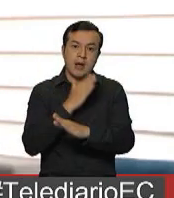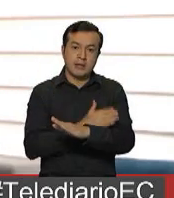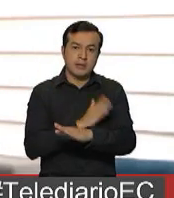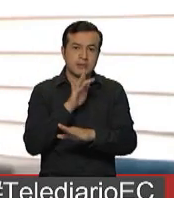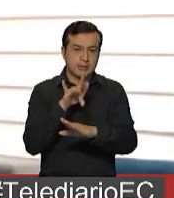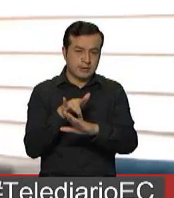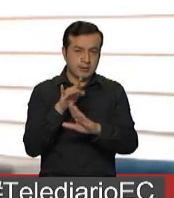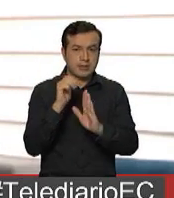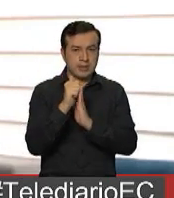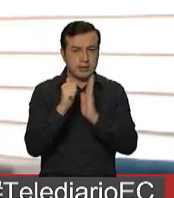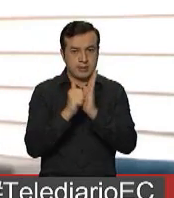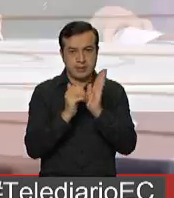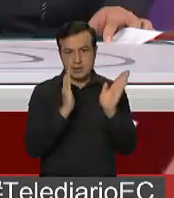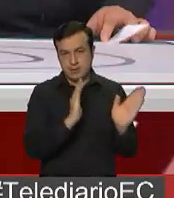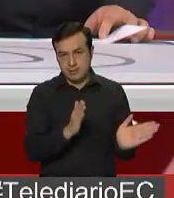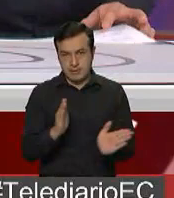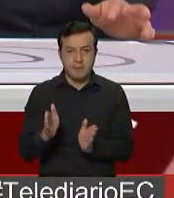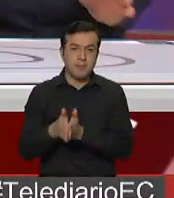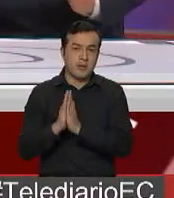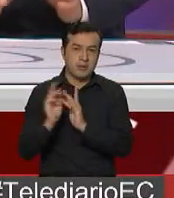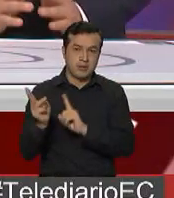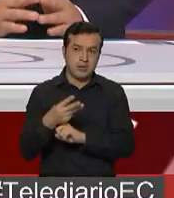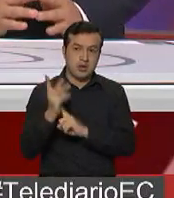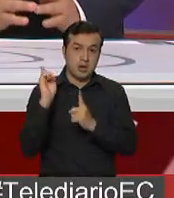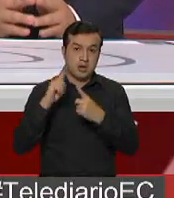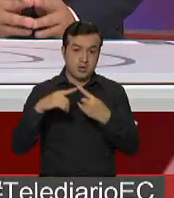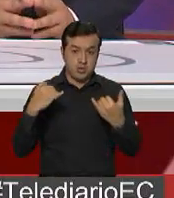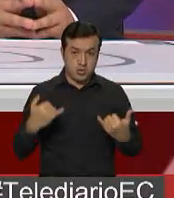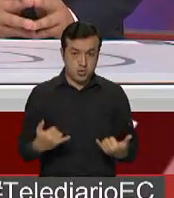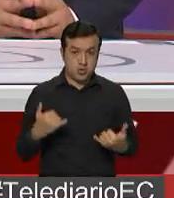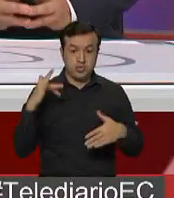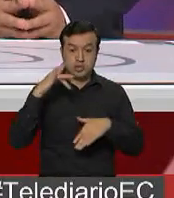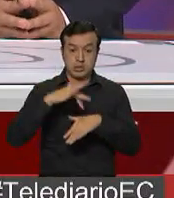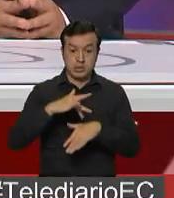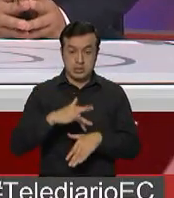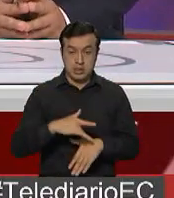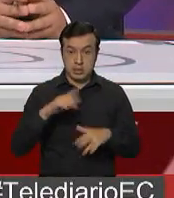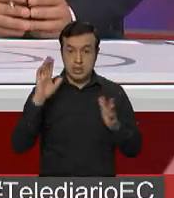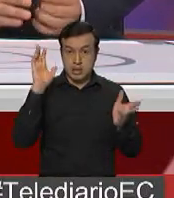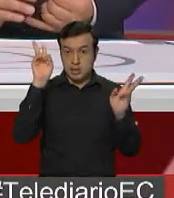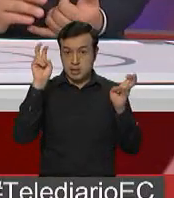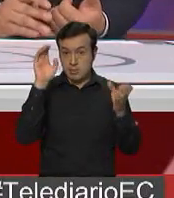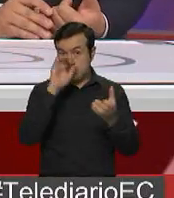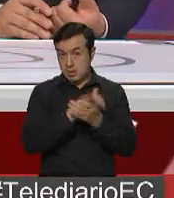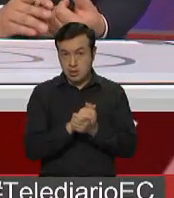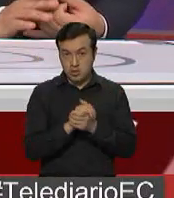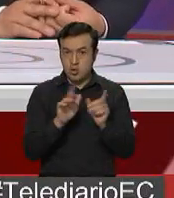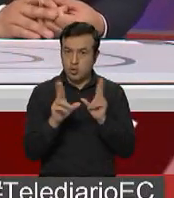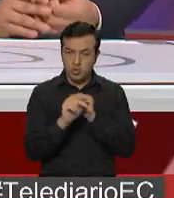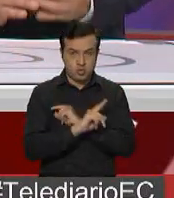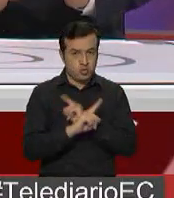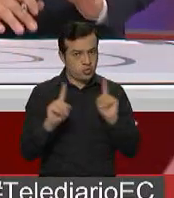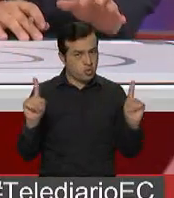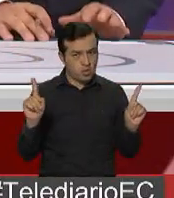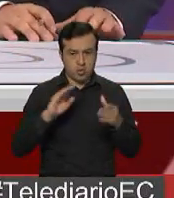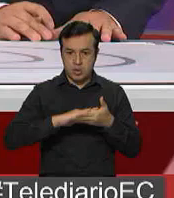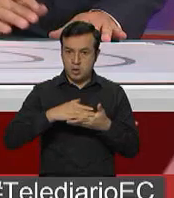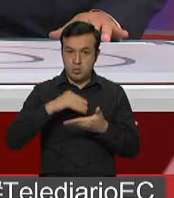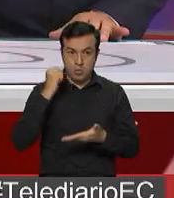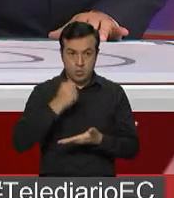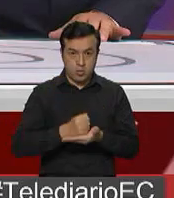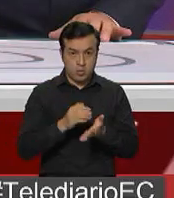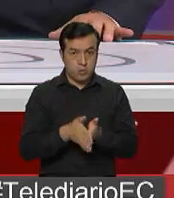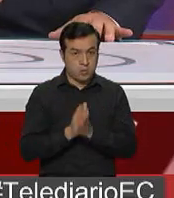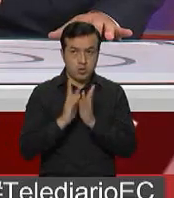de turno. De acuerdo. Es decir, que por el momento no están entregándose turnos para el tema de matrimonios y pasaportes. Están